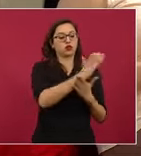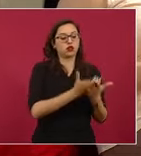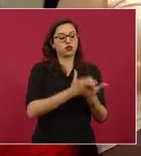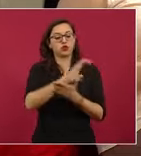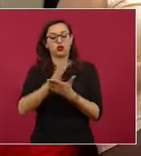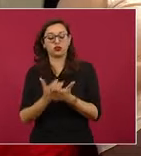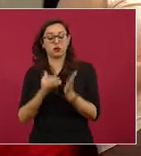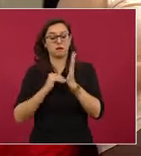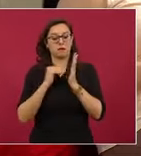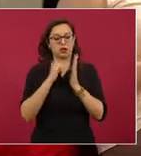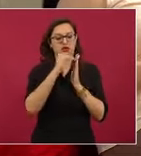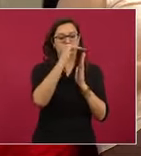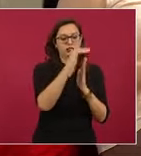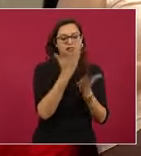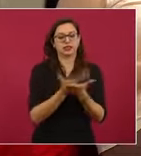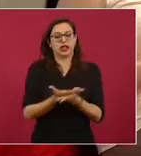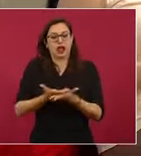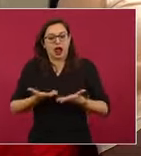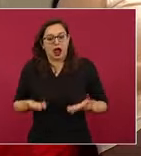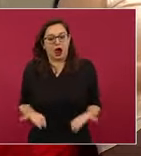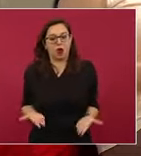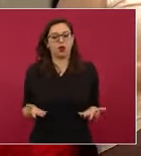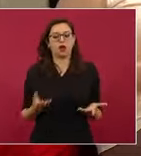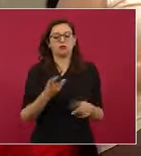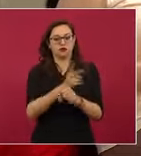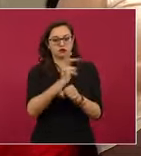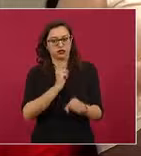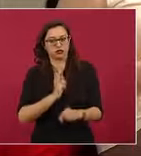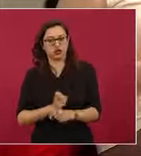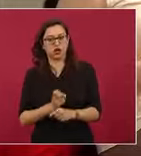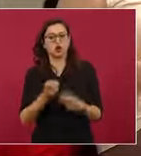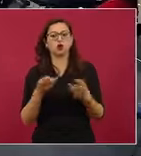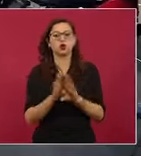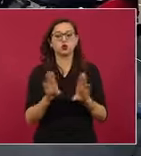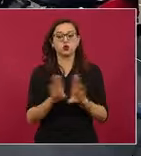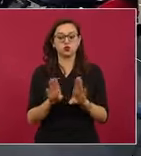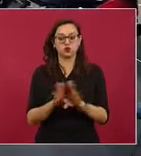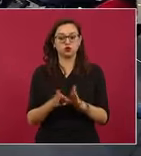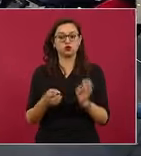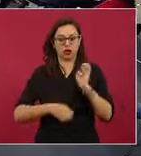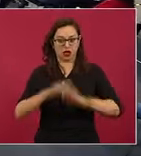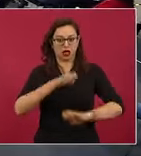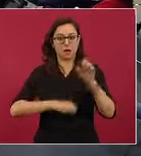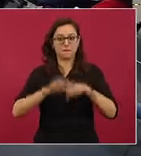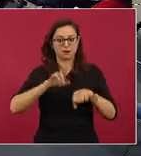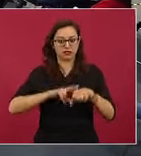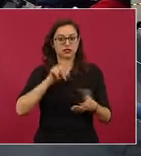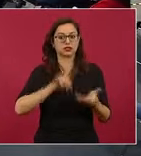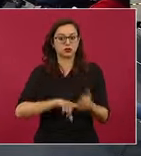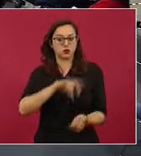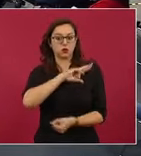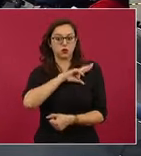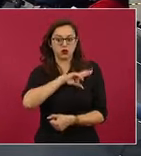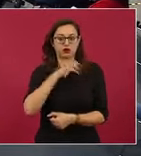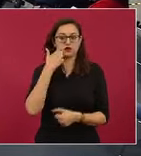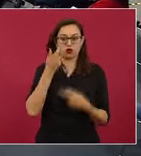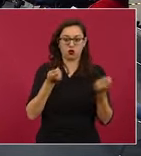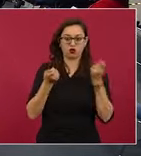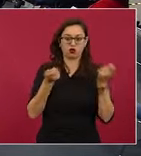y si posiblemente podrá ser invitada? Ahora, porque estas empresas privadas son las que quieren mantener